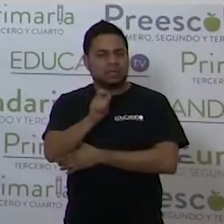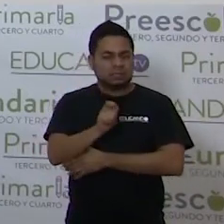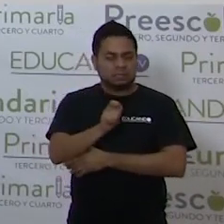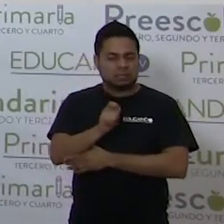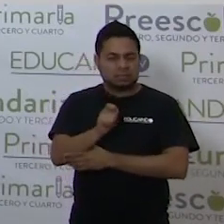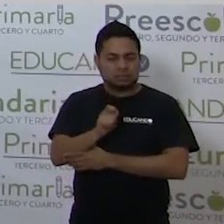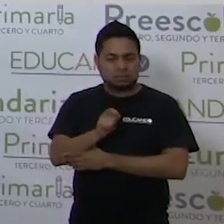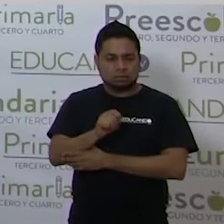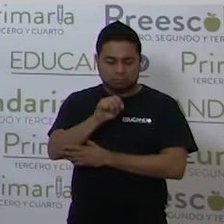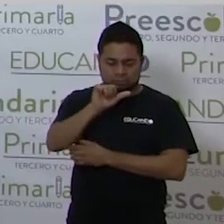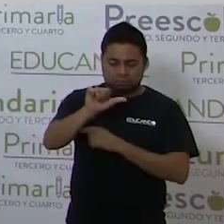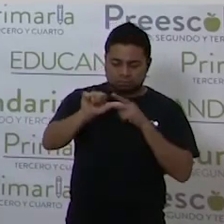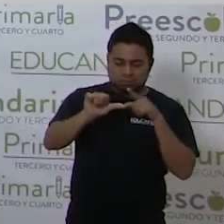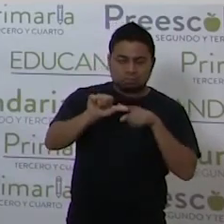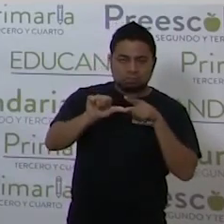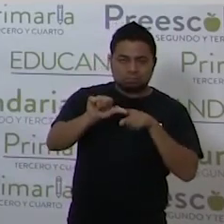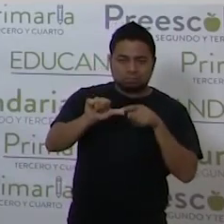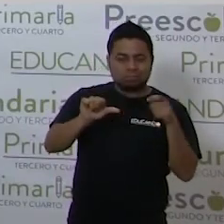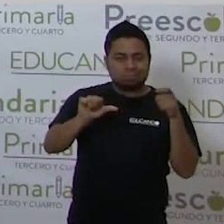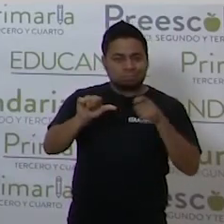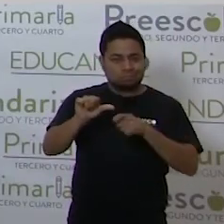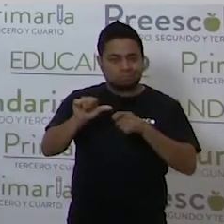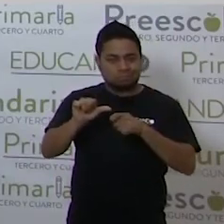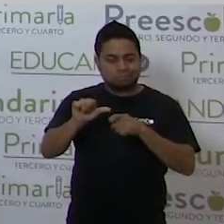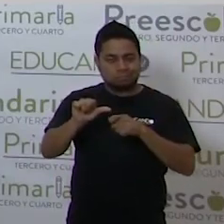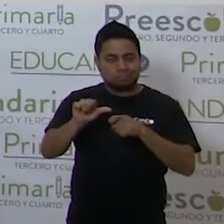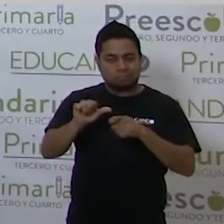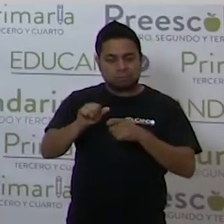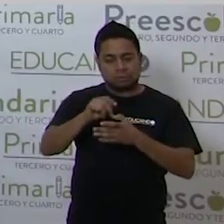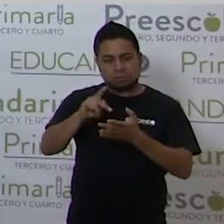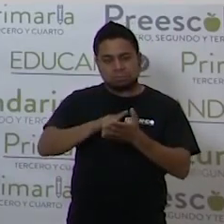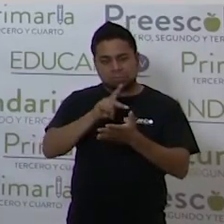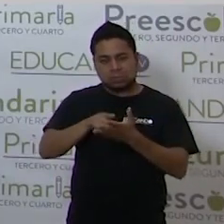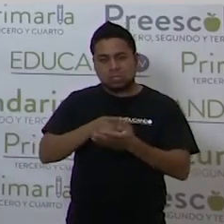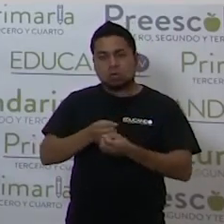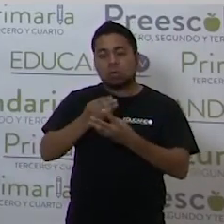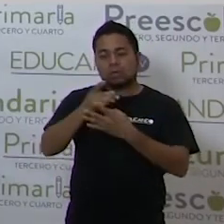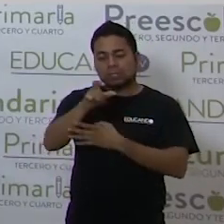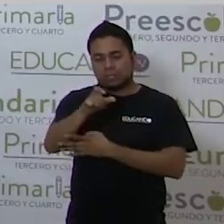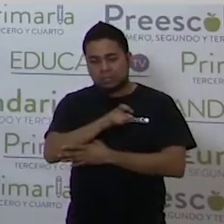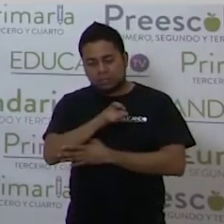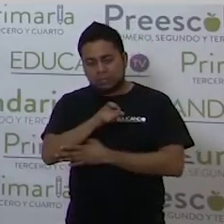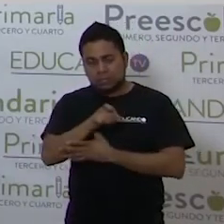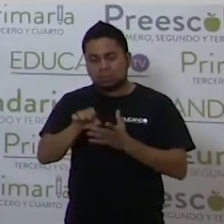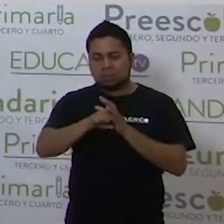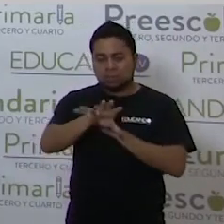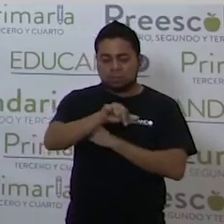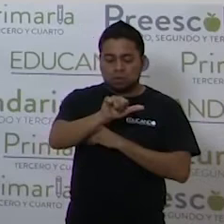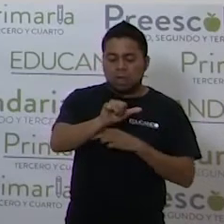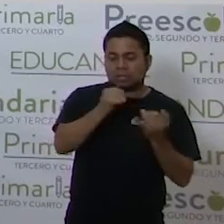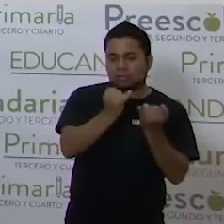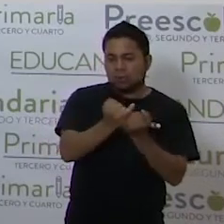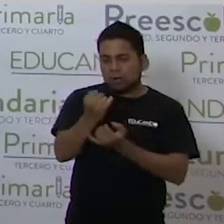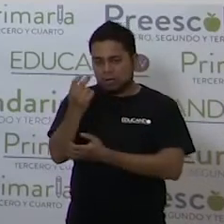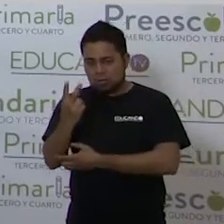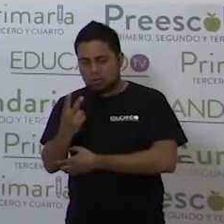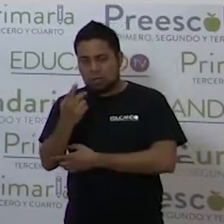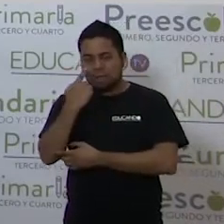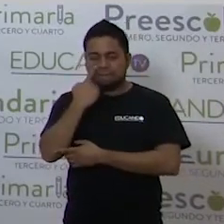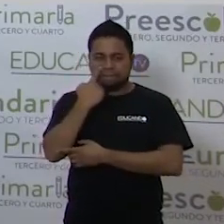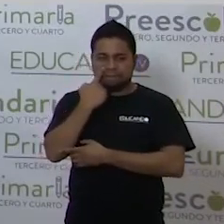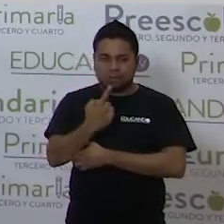a son las veces que vamos a tener x si por ejemplo a valiera 2 tenemos